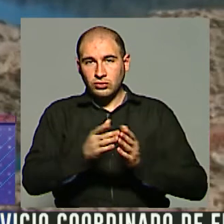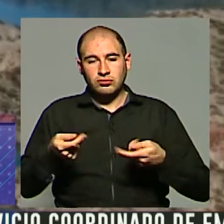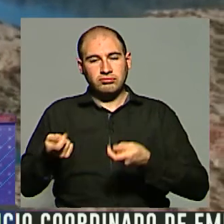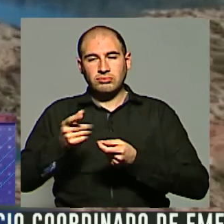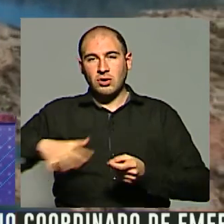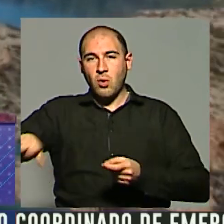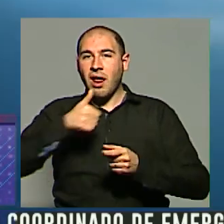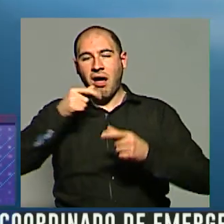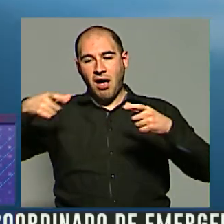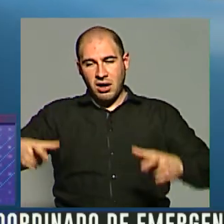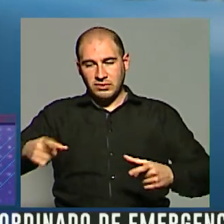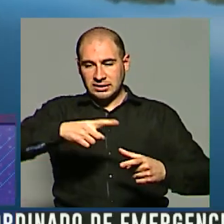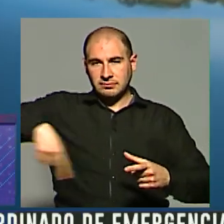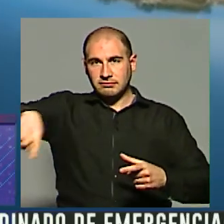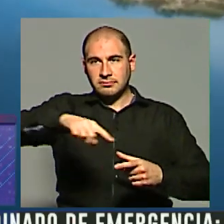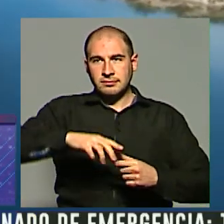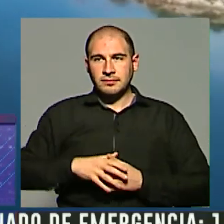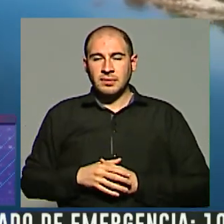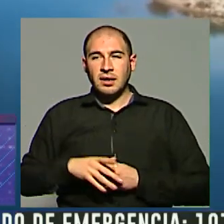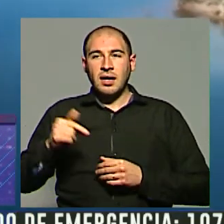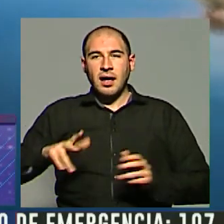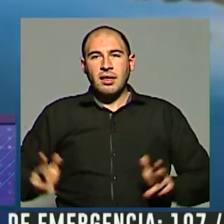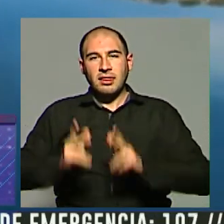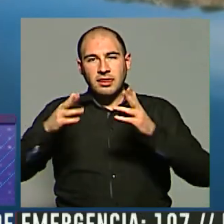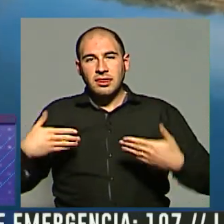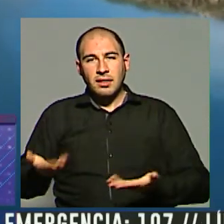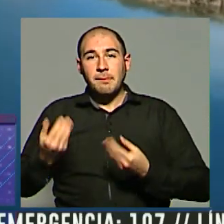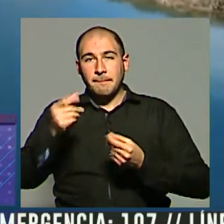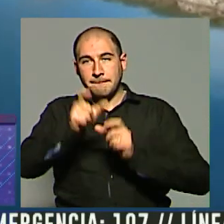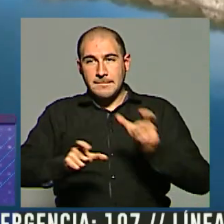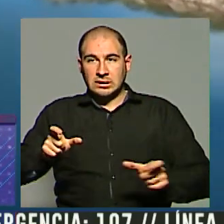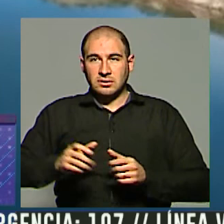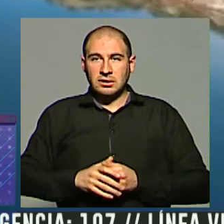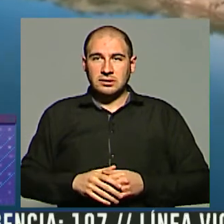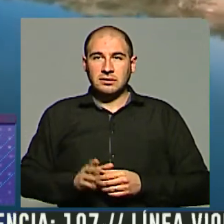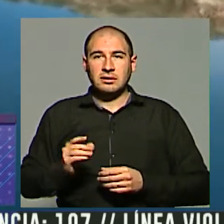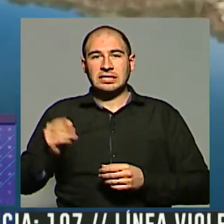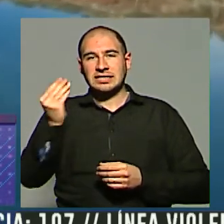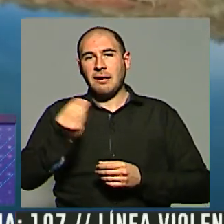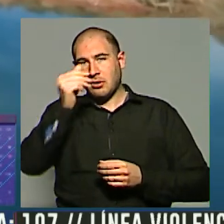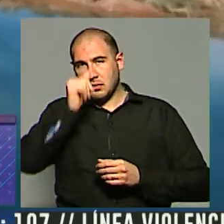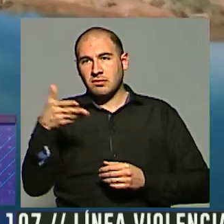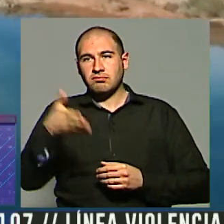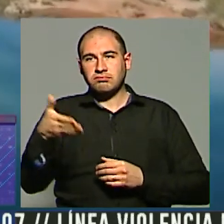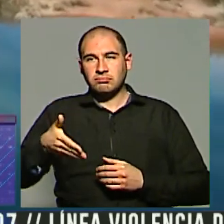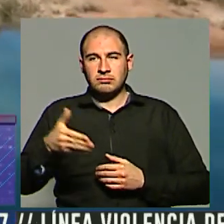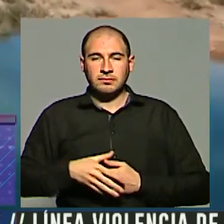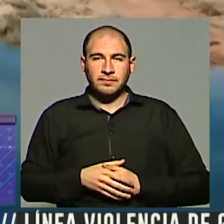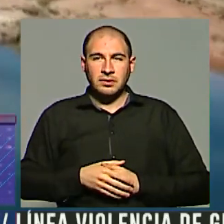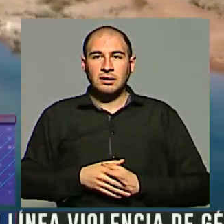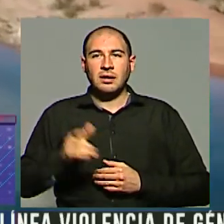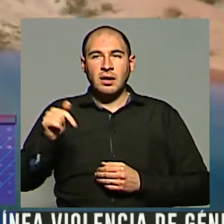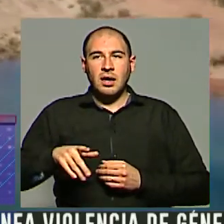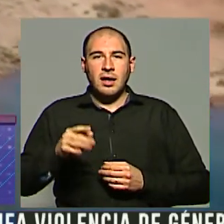en la zona del Perilago y poder, digamos, dotar de infraestructura para que la población que concurre todos los fines de semana, fundamentalmente, tenga